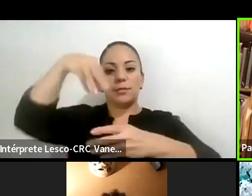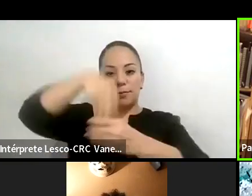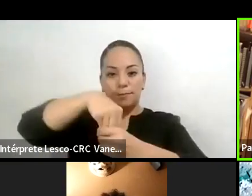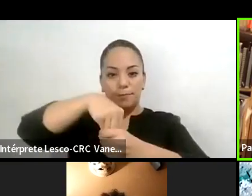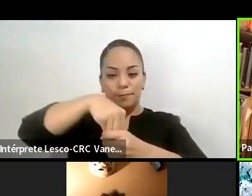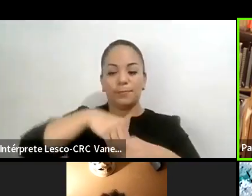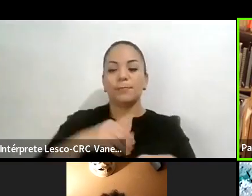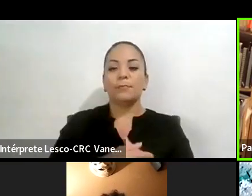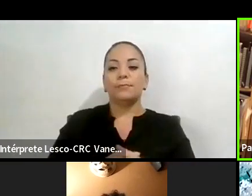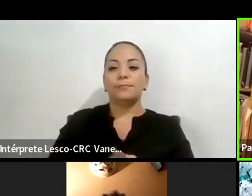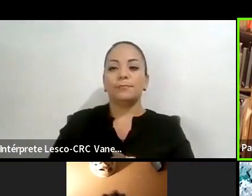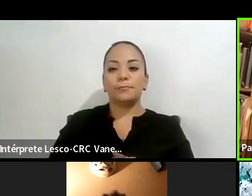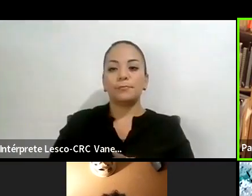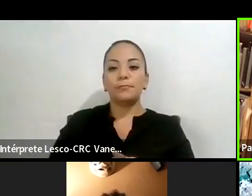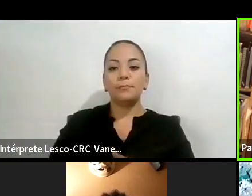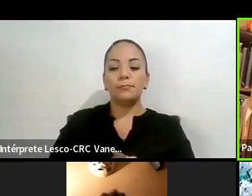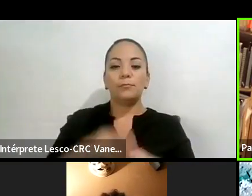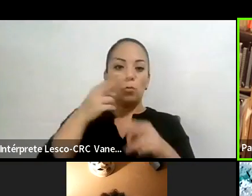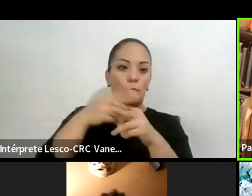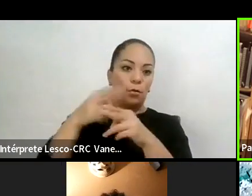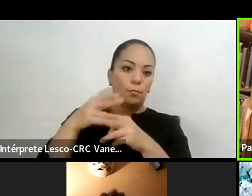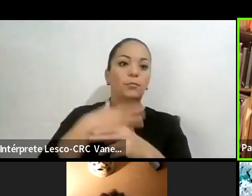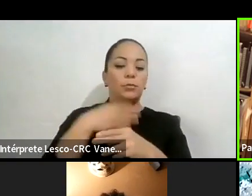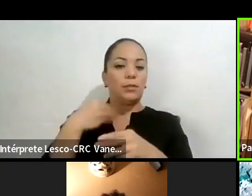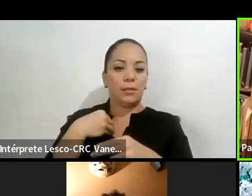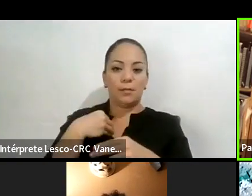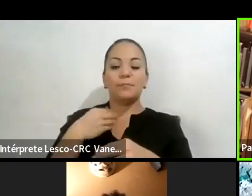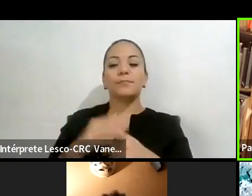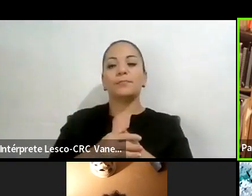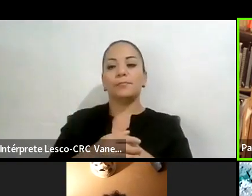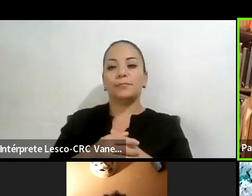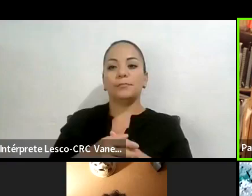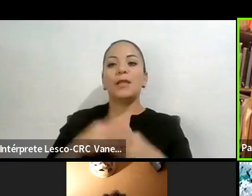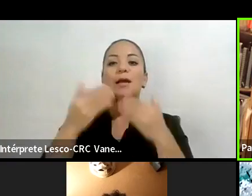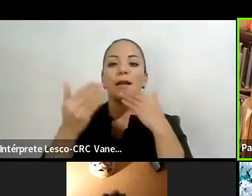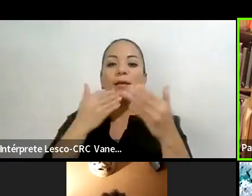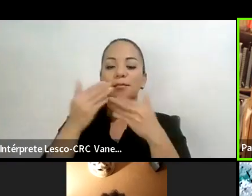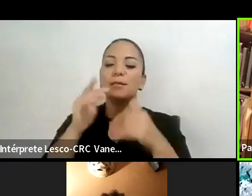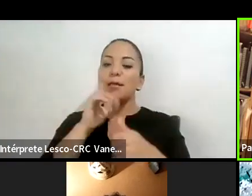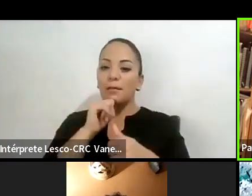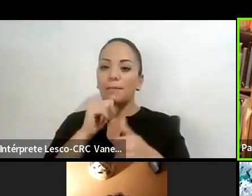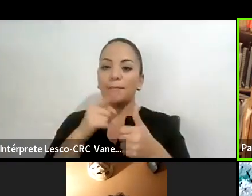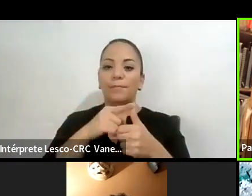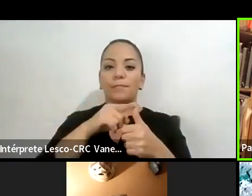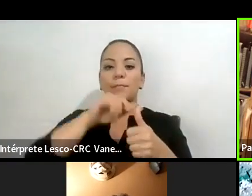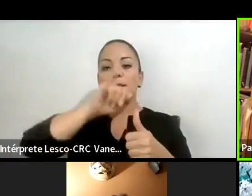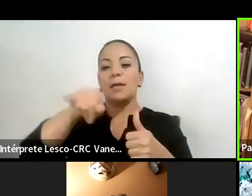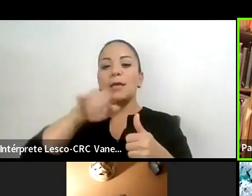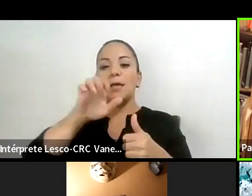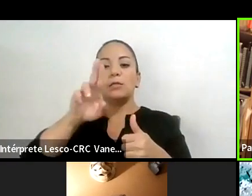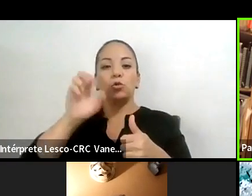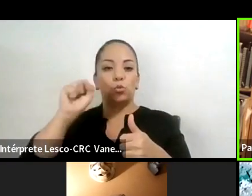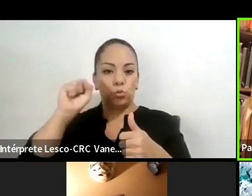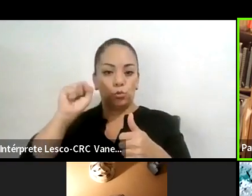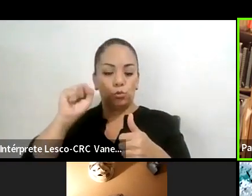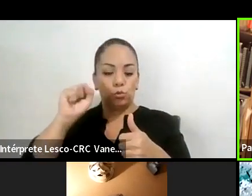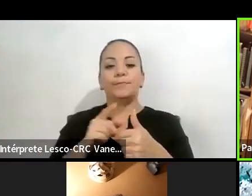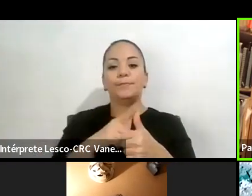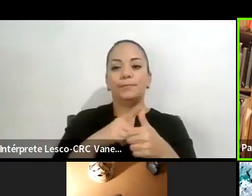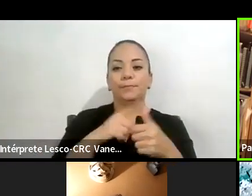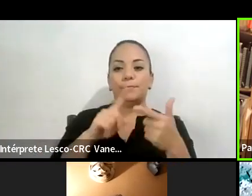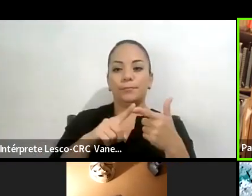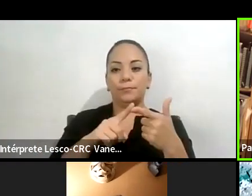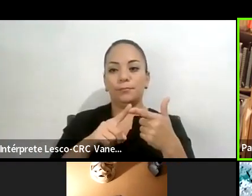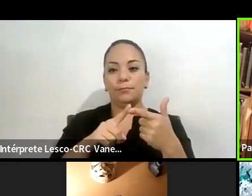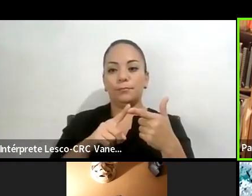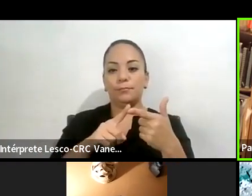involucrados, ¿verdad?, porque no lo hemos hecho. Entonces agradecer a Jesús Machado Sánchez, a